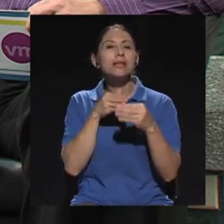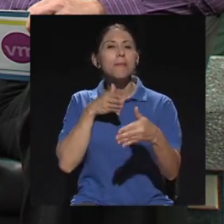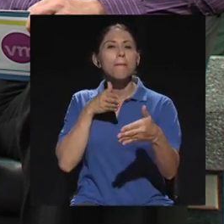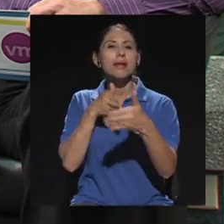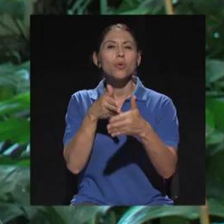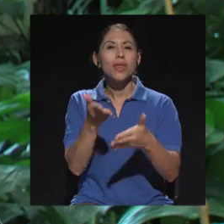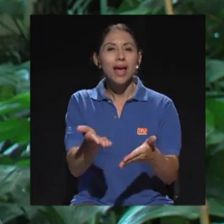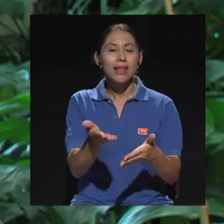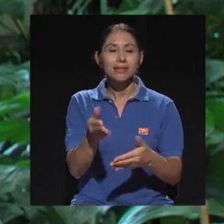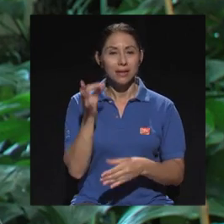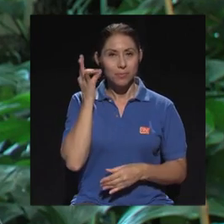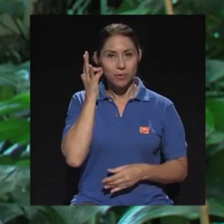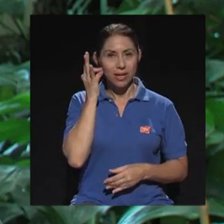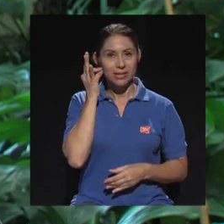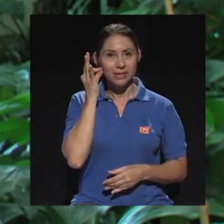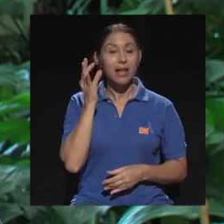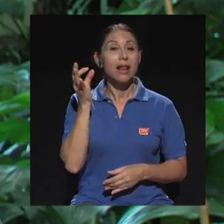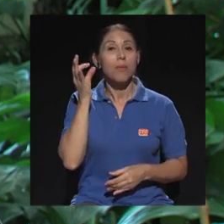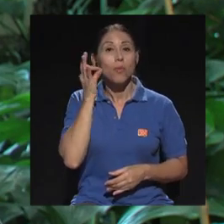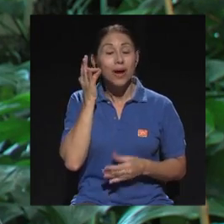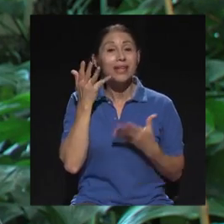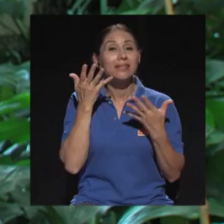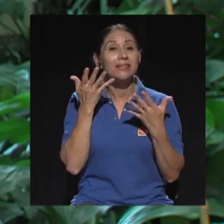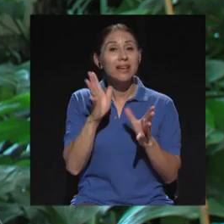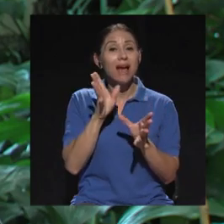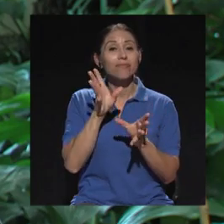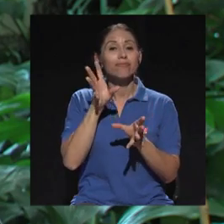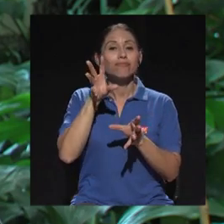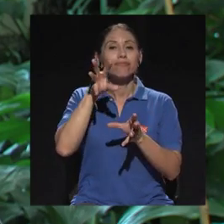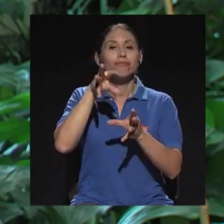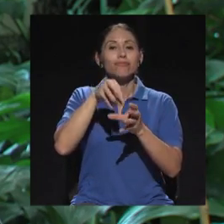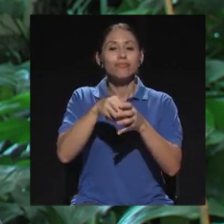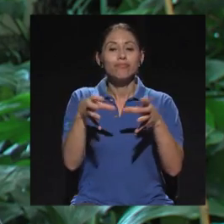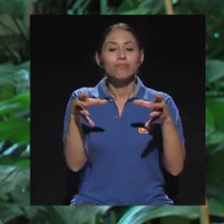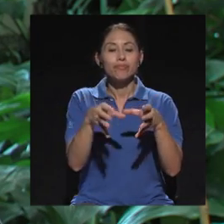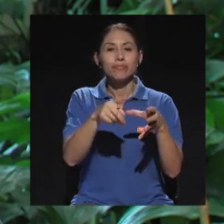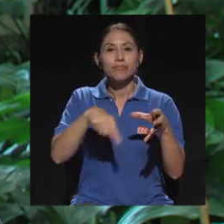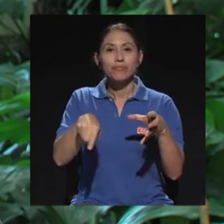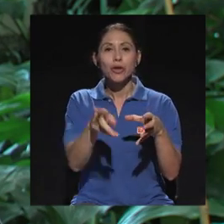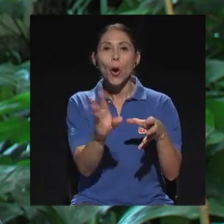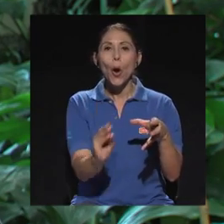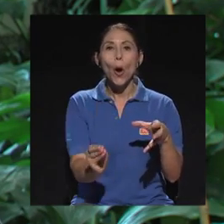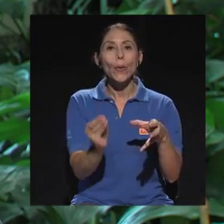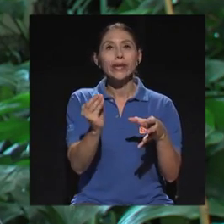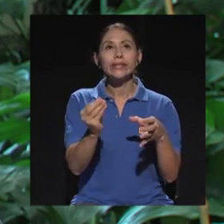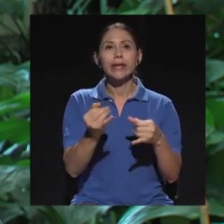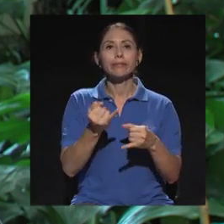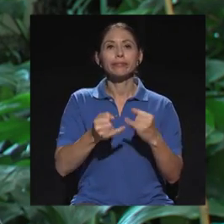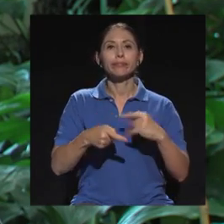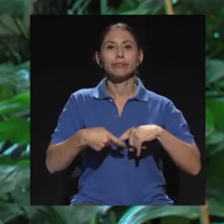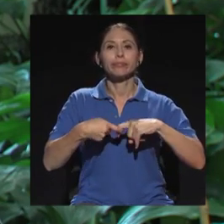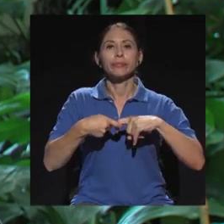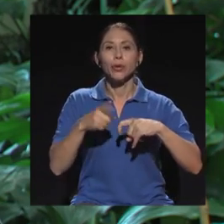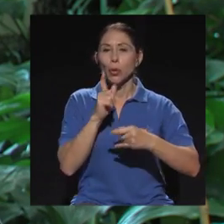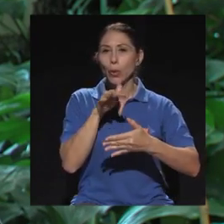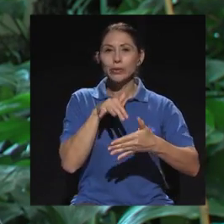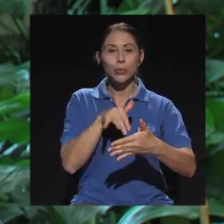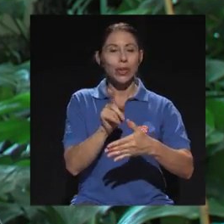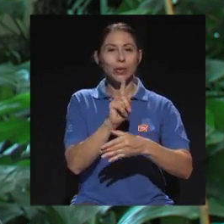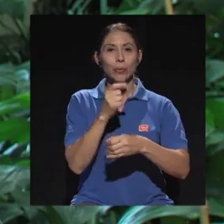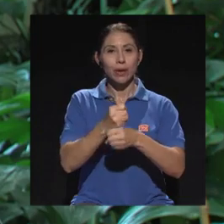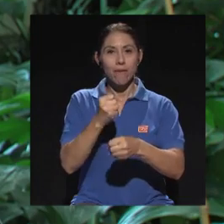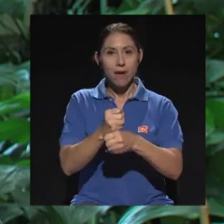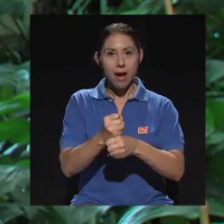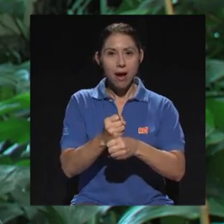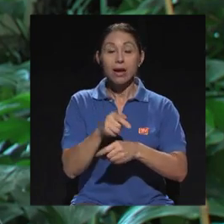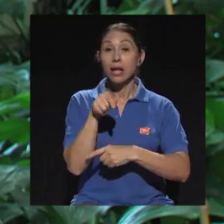las mujeres, quienes empiezan ya a formar parte de esa población de jóvenes que no estudian ni trabajan.